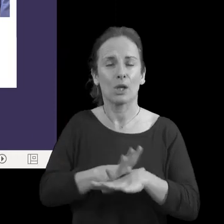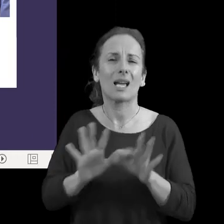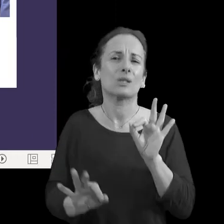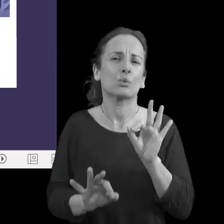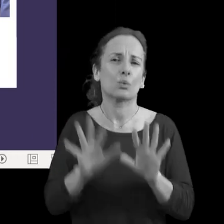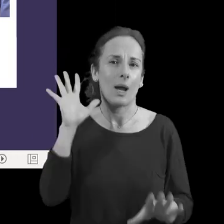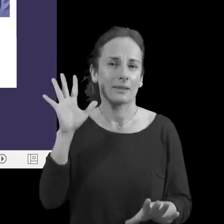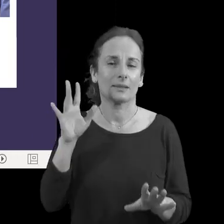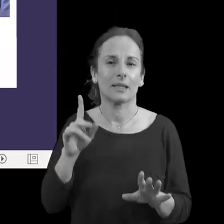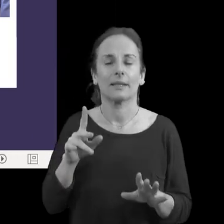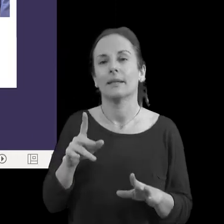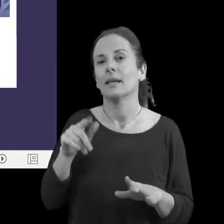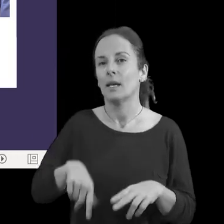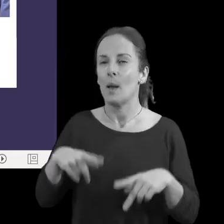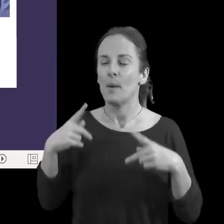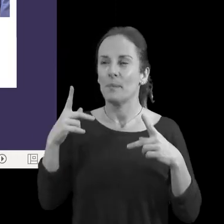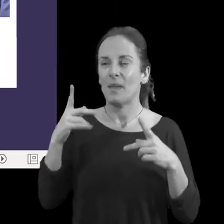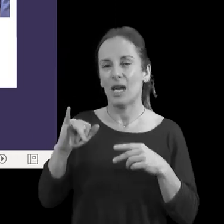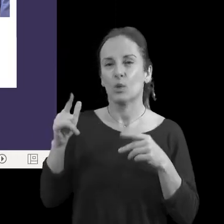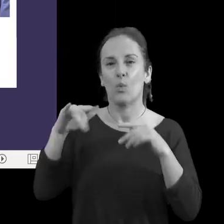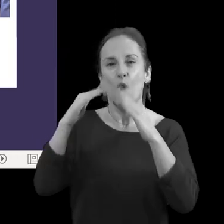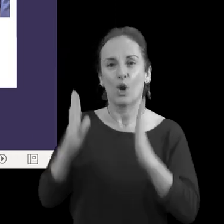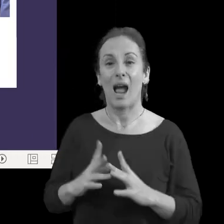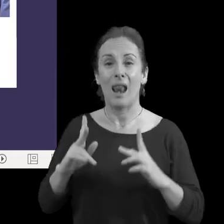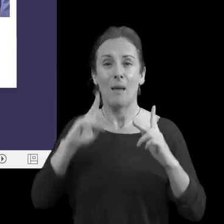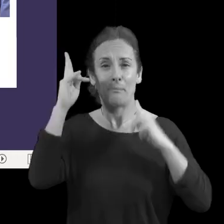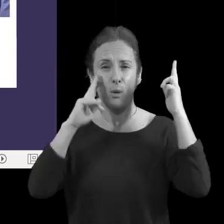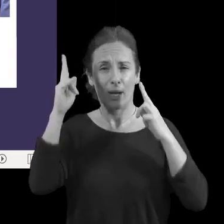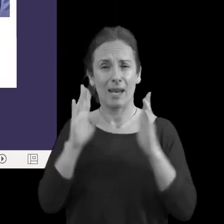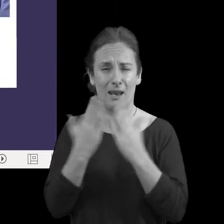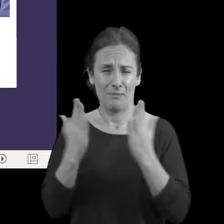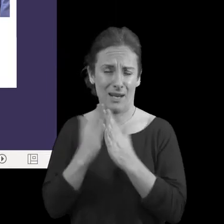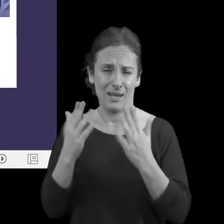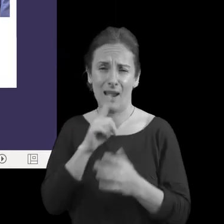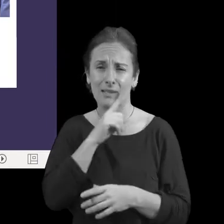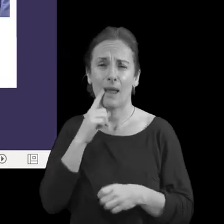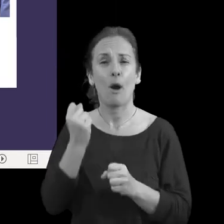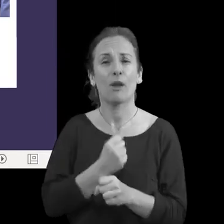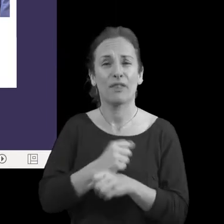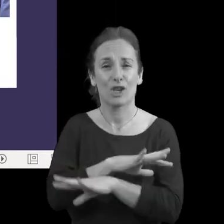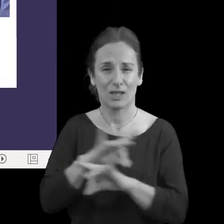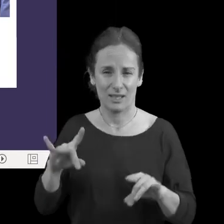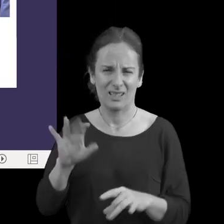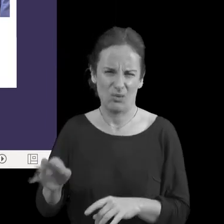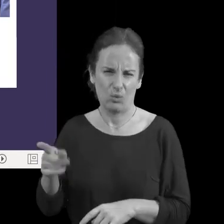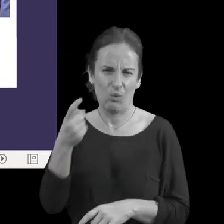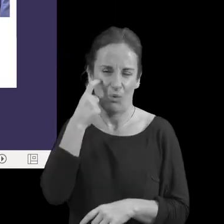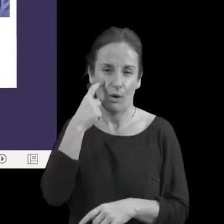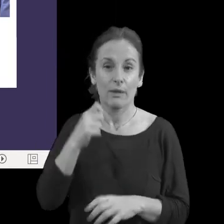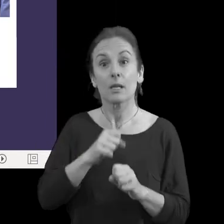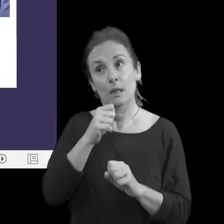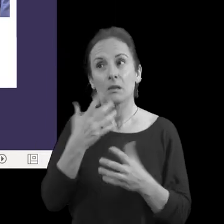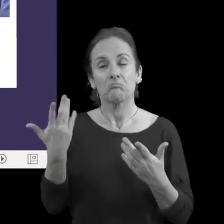a Oficios Terrestres, una peluquería, librería que a buen seguro conoces, ¿verdad? Y durante varios años la verdad es que tuvimos la